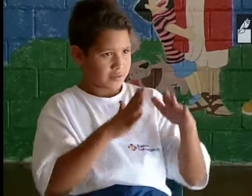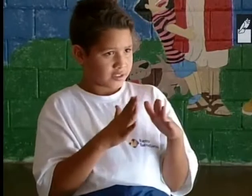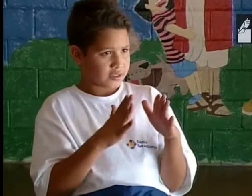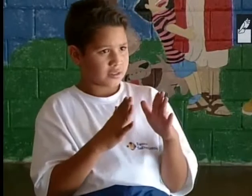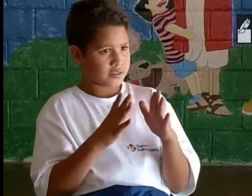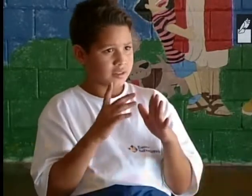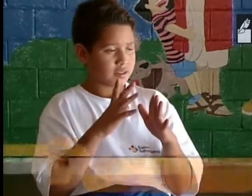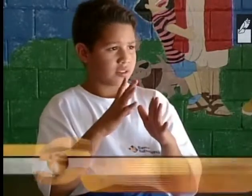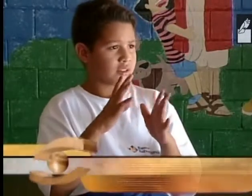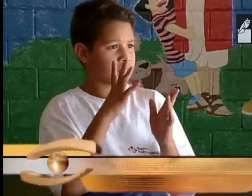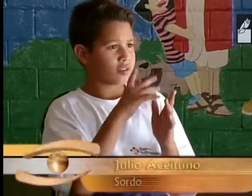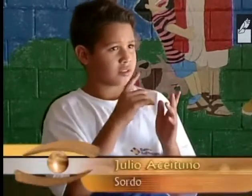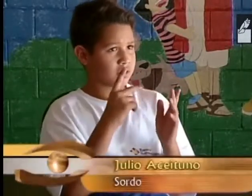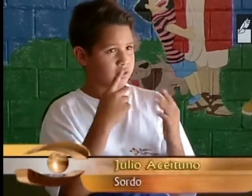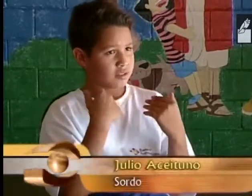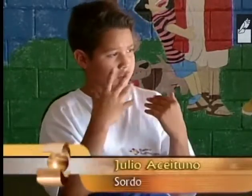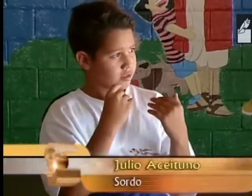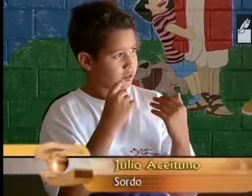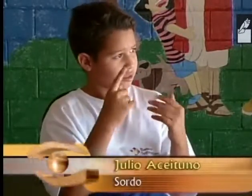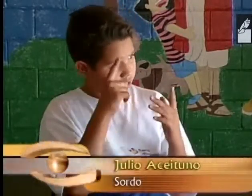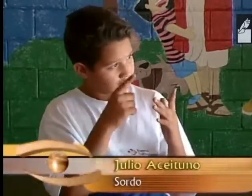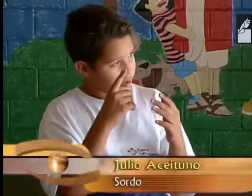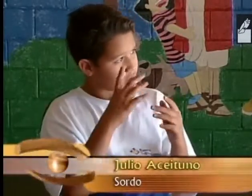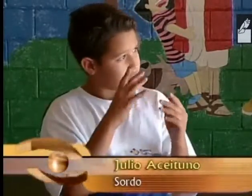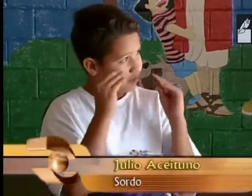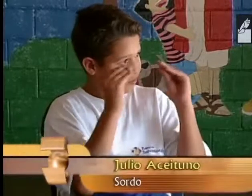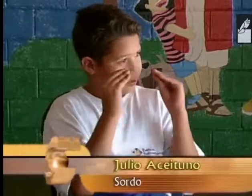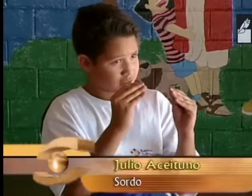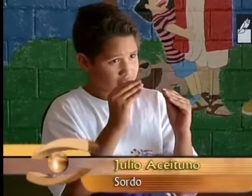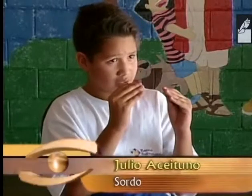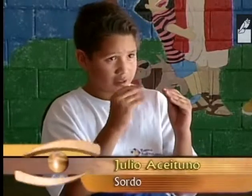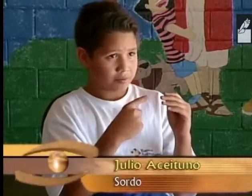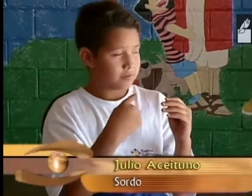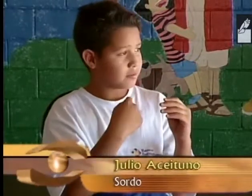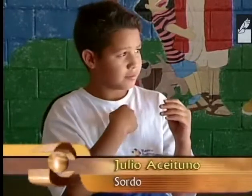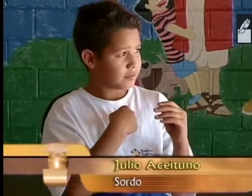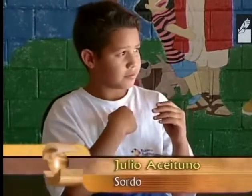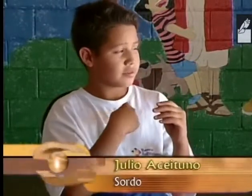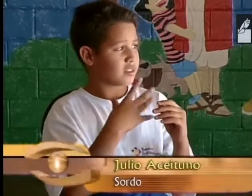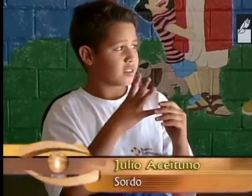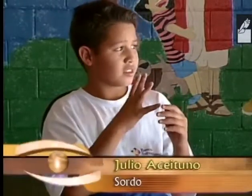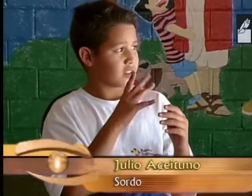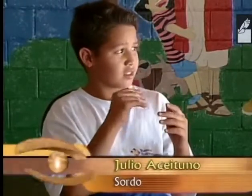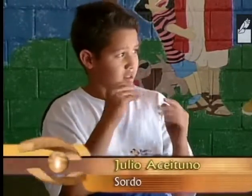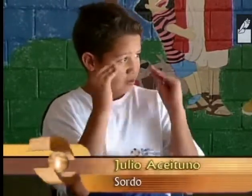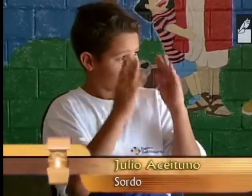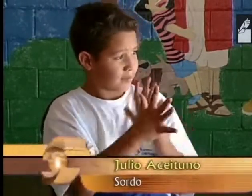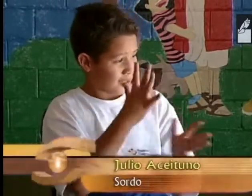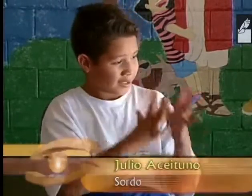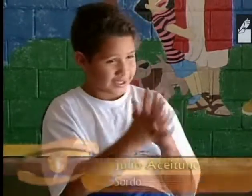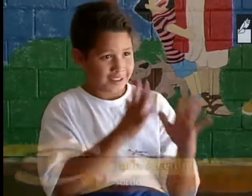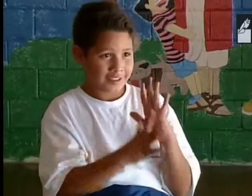Entonces, mis maestras, ellas me empezaron a enseñar a mí